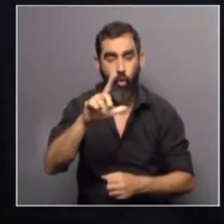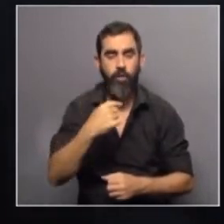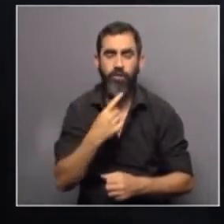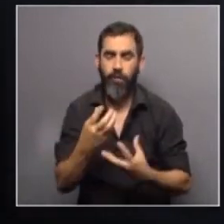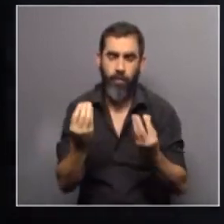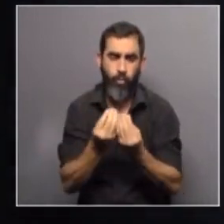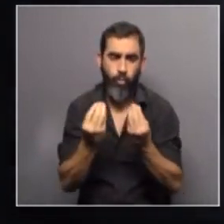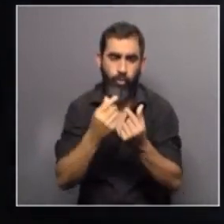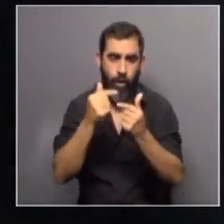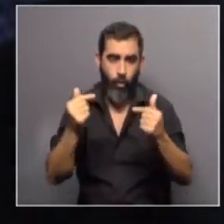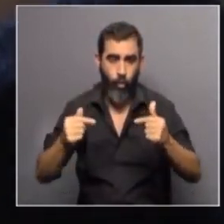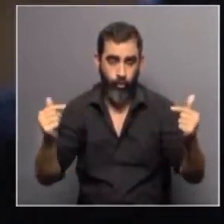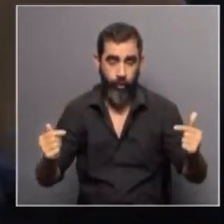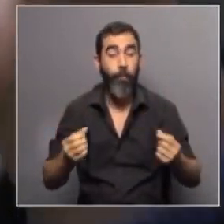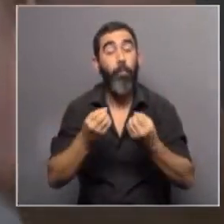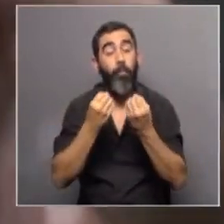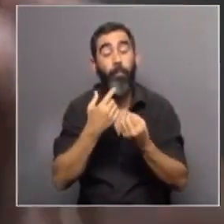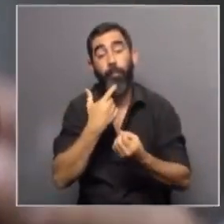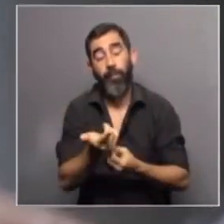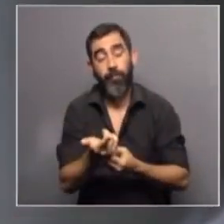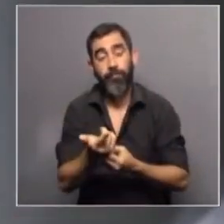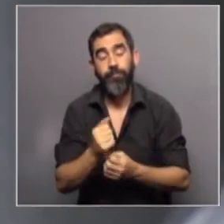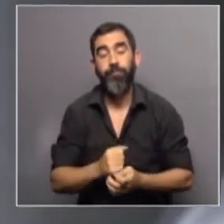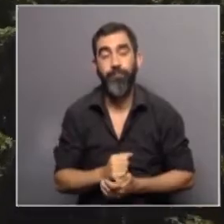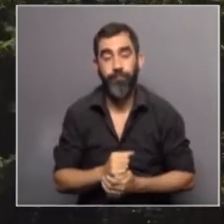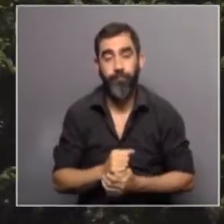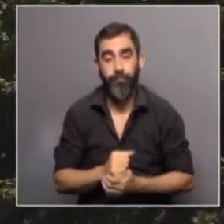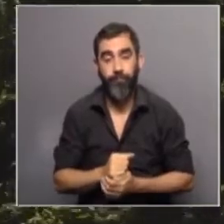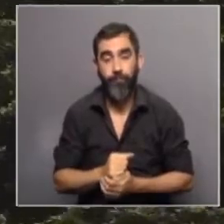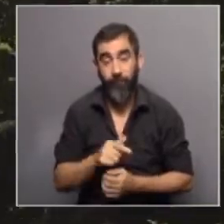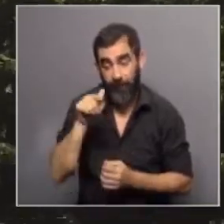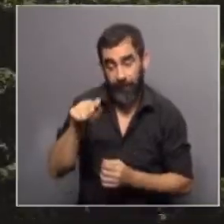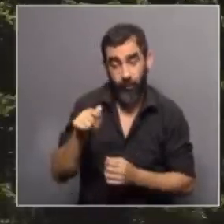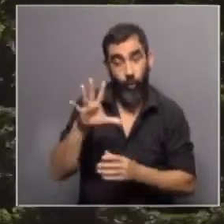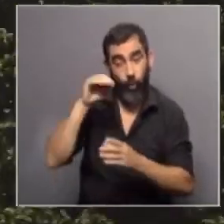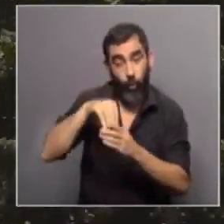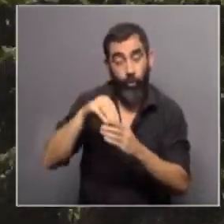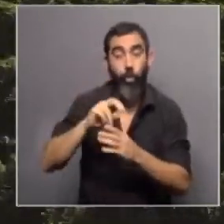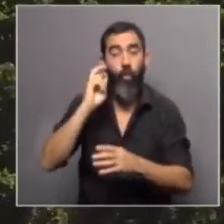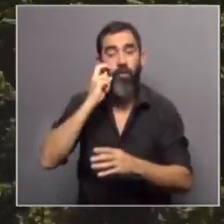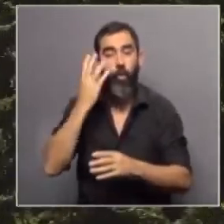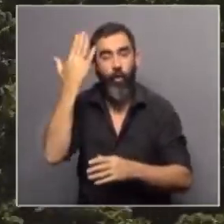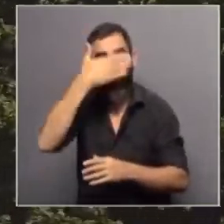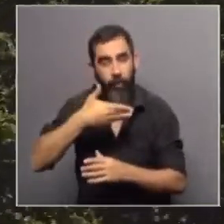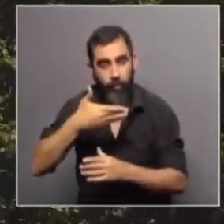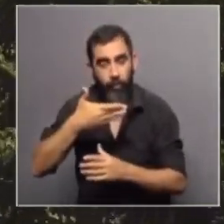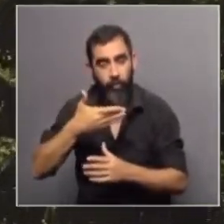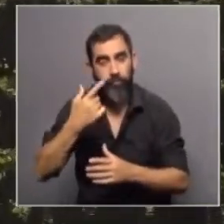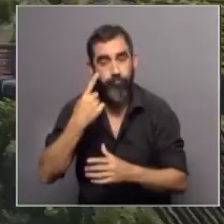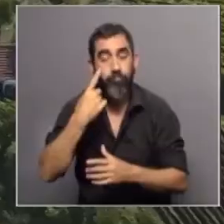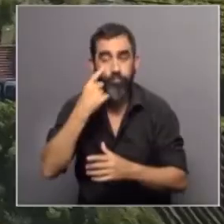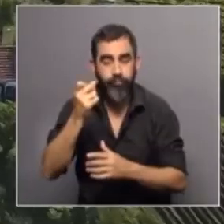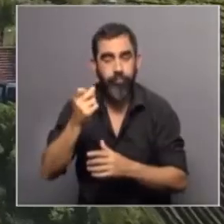No por nada la paradoja mediterránea indica que los polifenoles contenidos en el vino tinto prevén